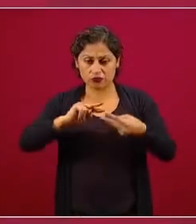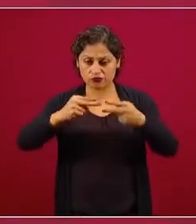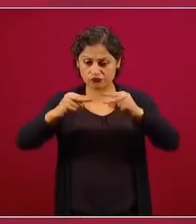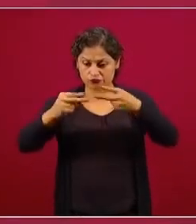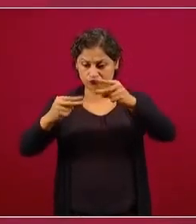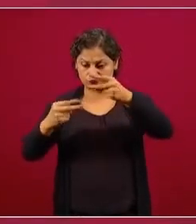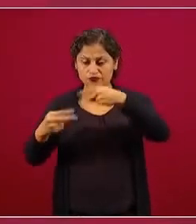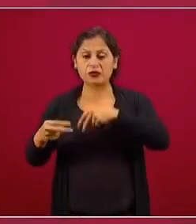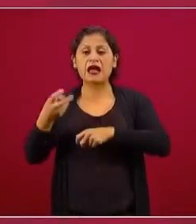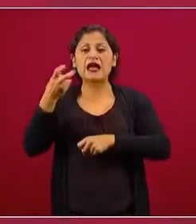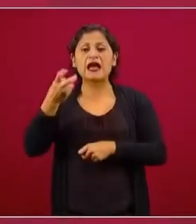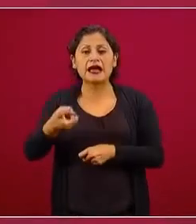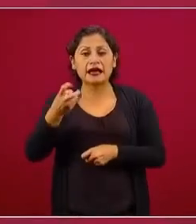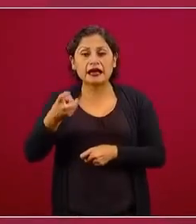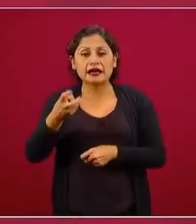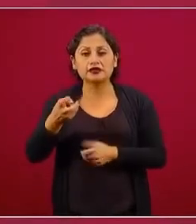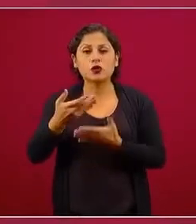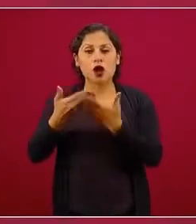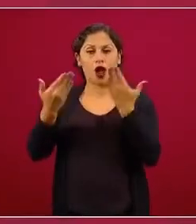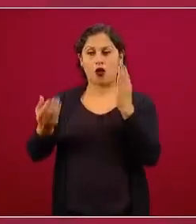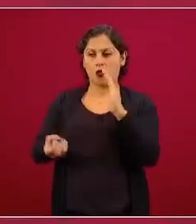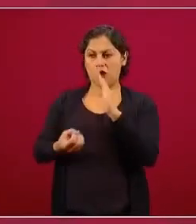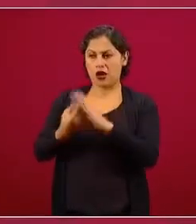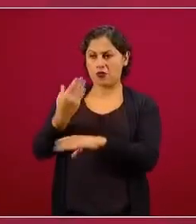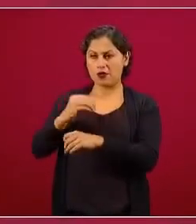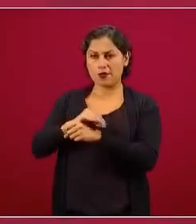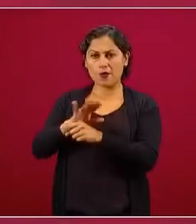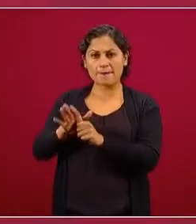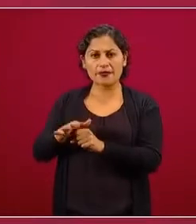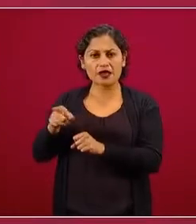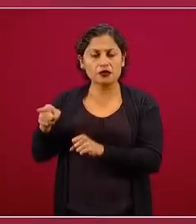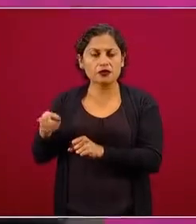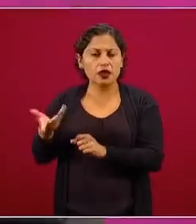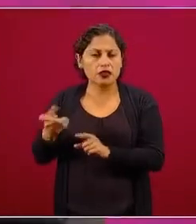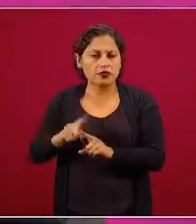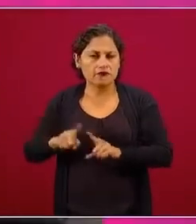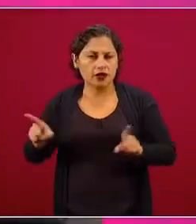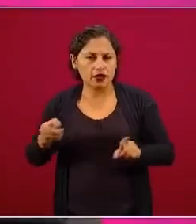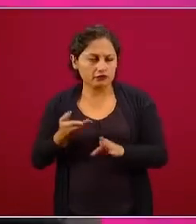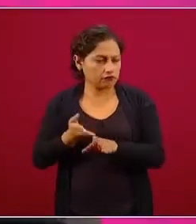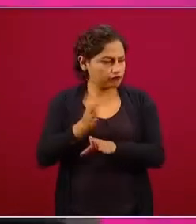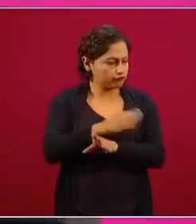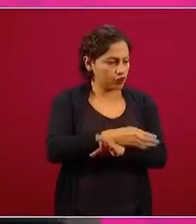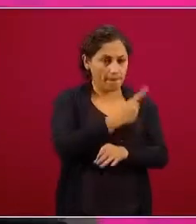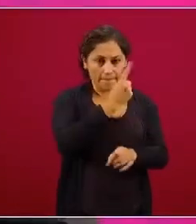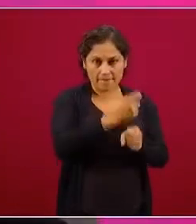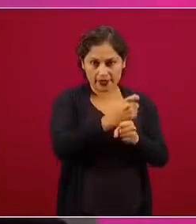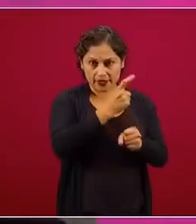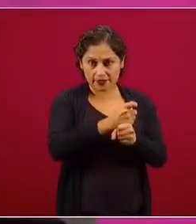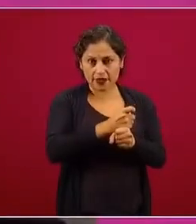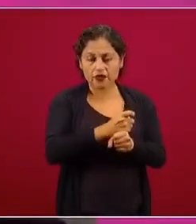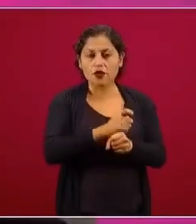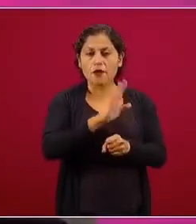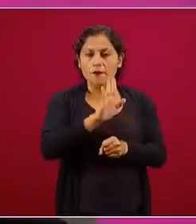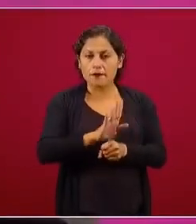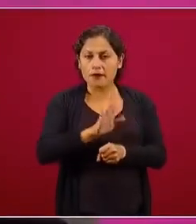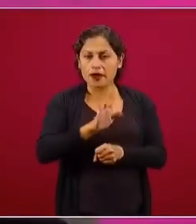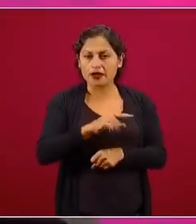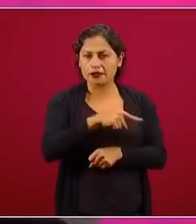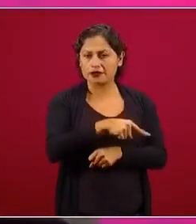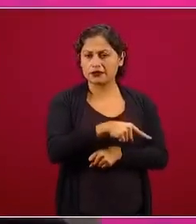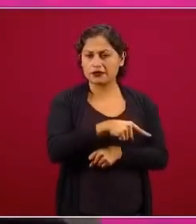eran diferentes este segundo al primero. De hecho, el primero se estimaba que era más un